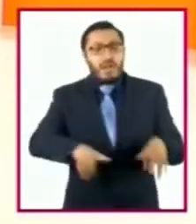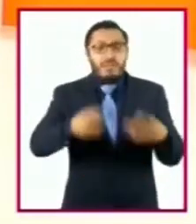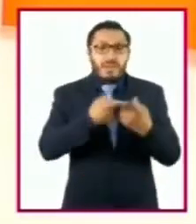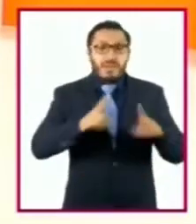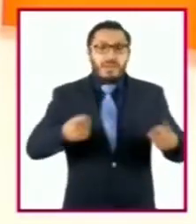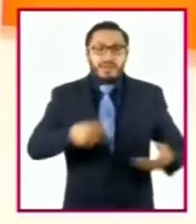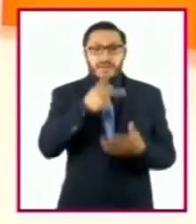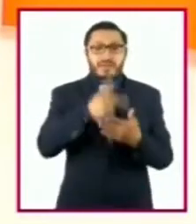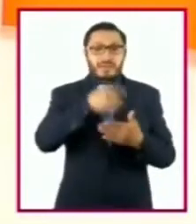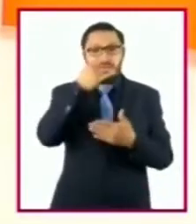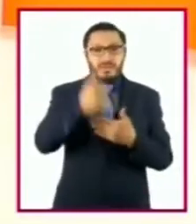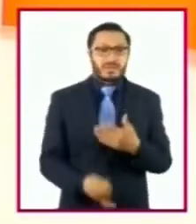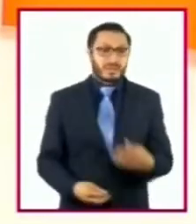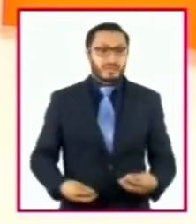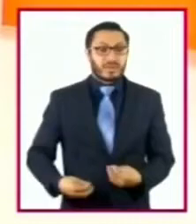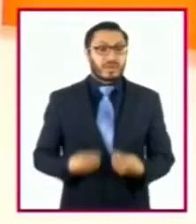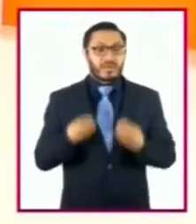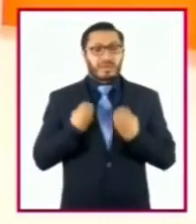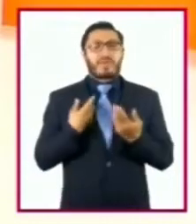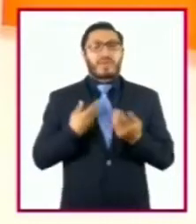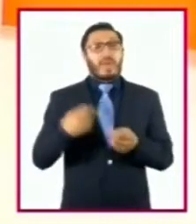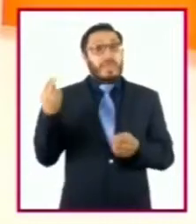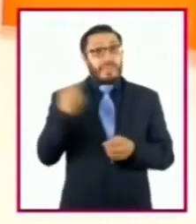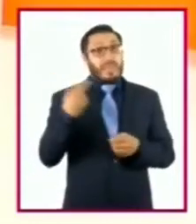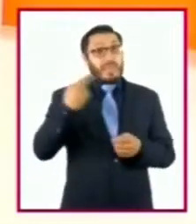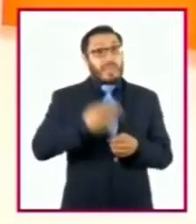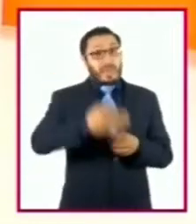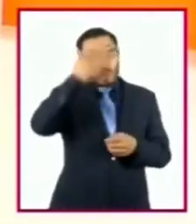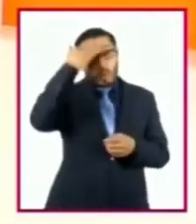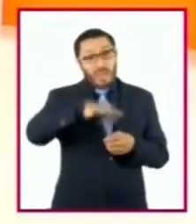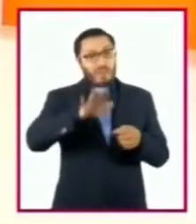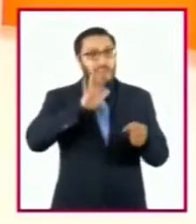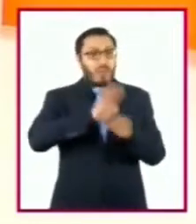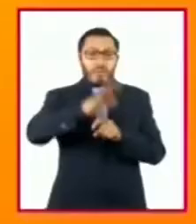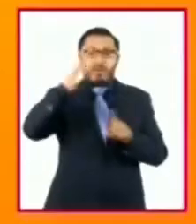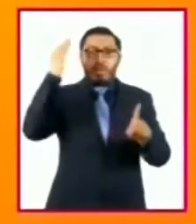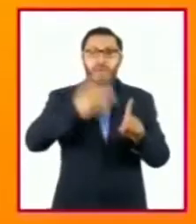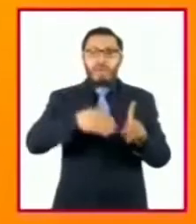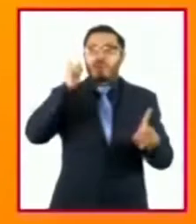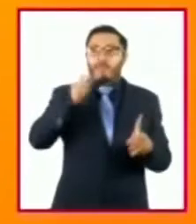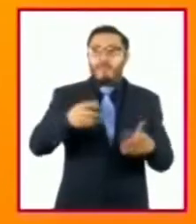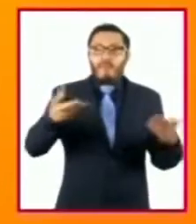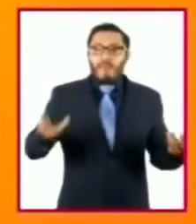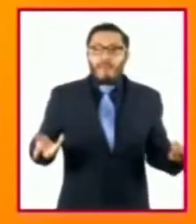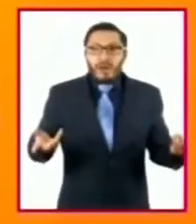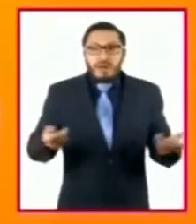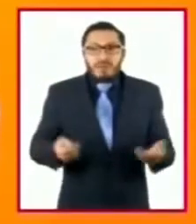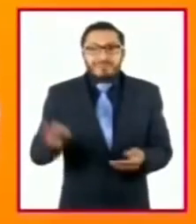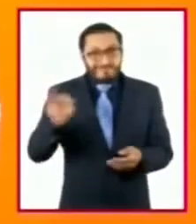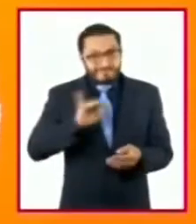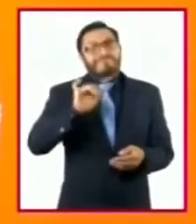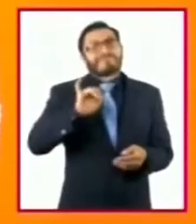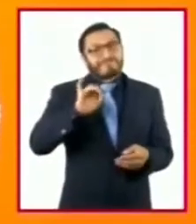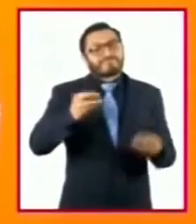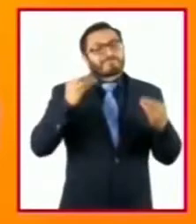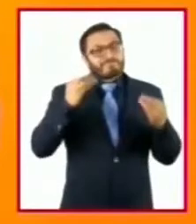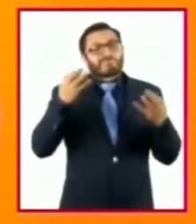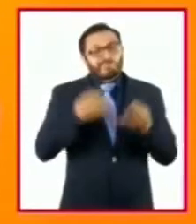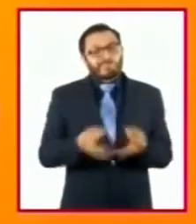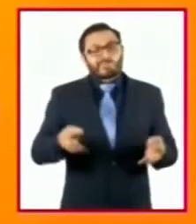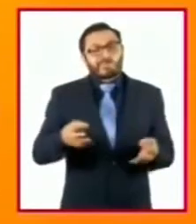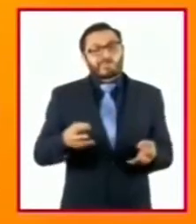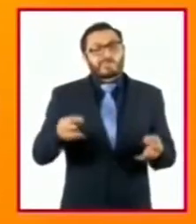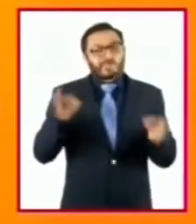de vida es necesario saber lo que se quiere? ¿Qué significaría esto? Sí es necesario saber lo que se